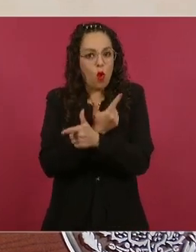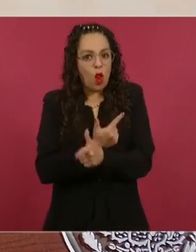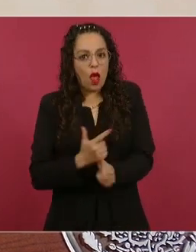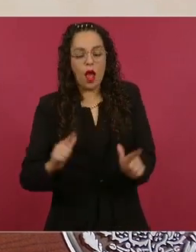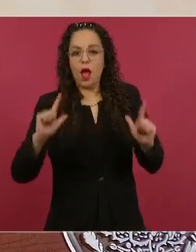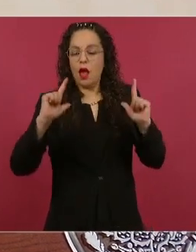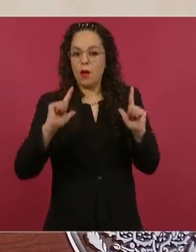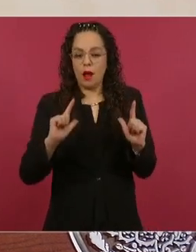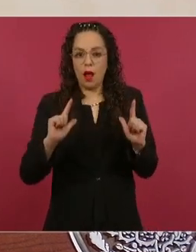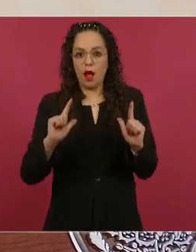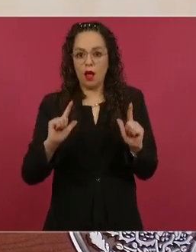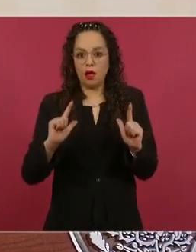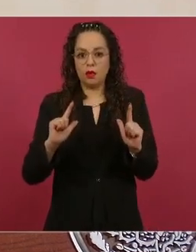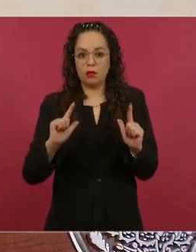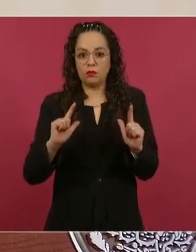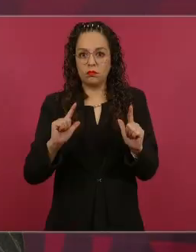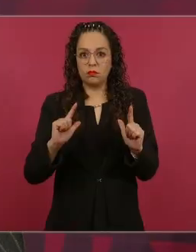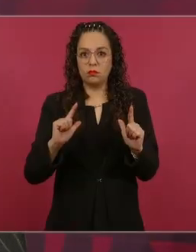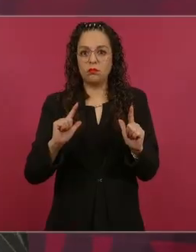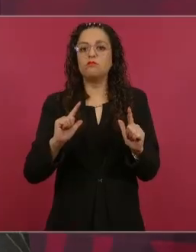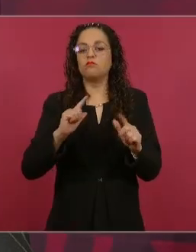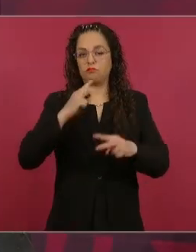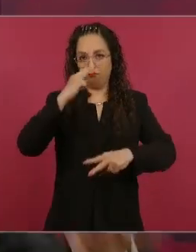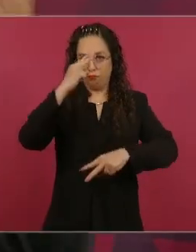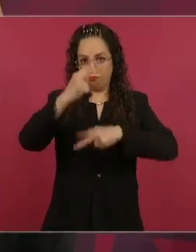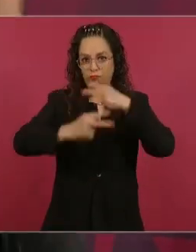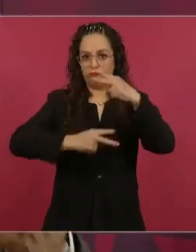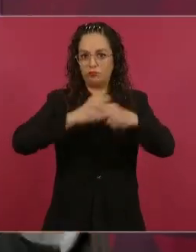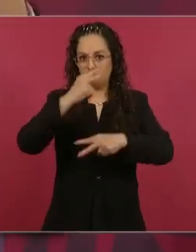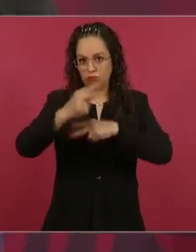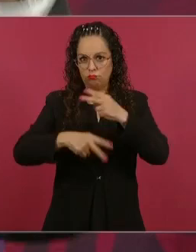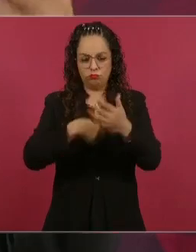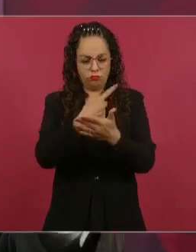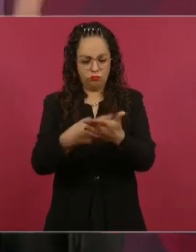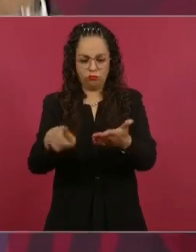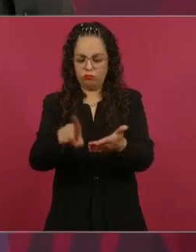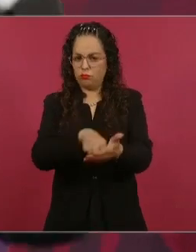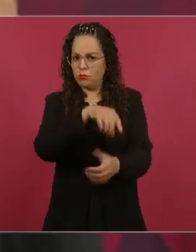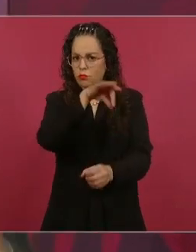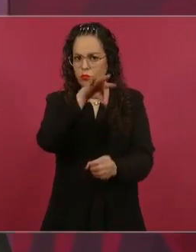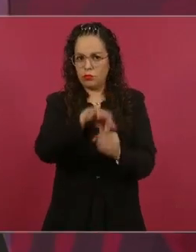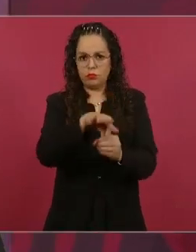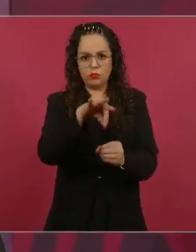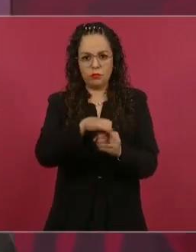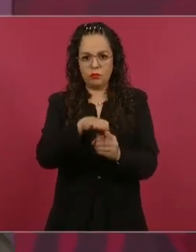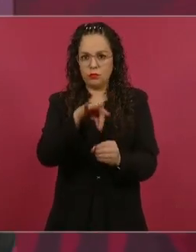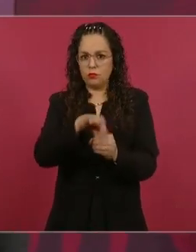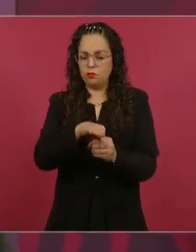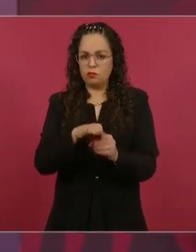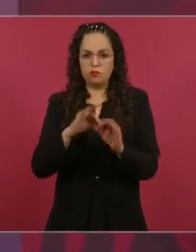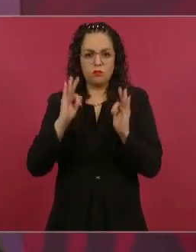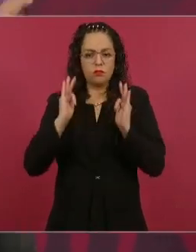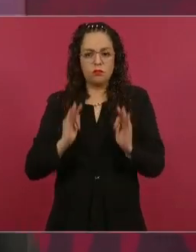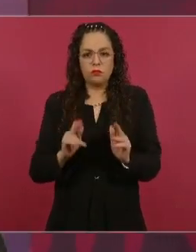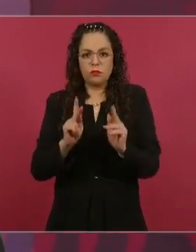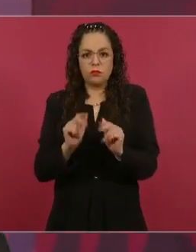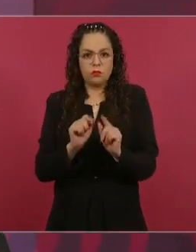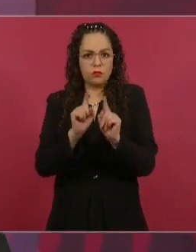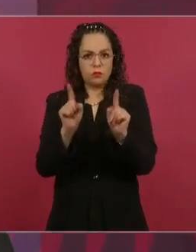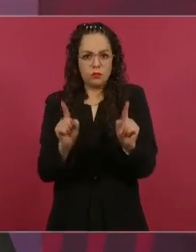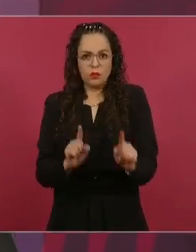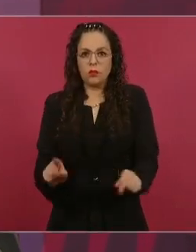en el sufragio, pues los venezolanos salgan adelante para no dar